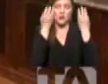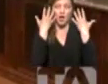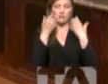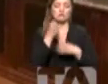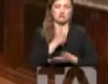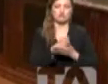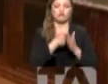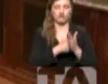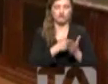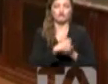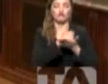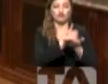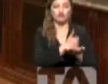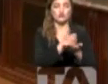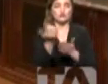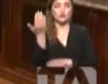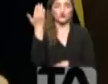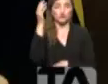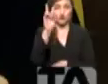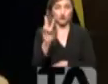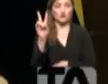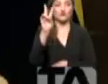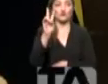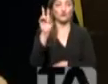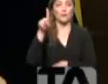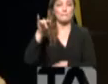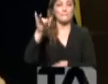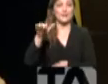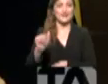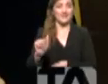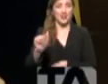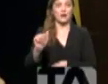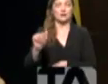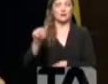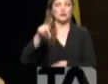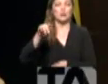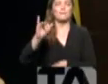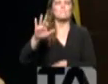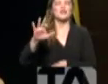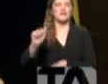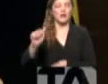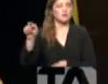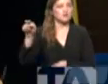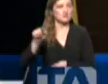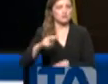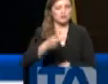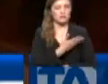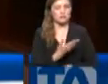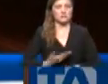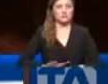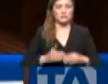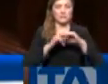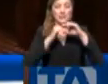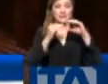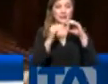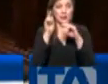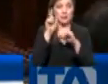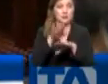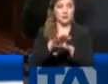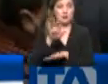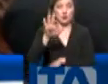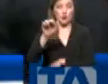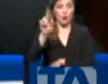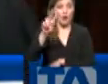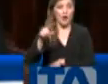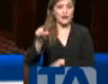es que el pasado viernes, de igual forma, Enrique Pita, vicepresidente del Consejo Nacional Electoral, acusó a